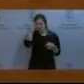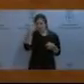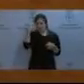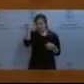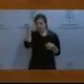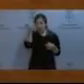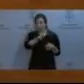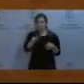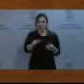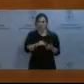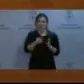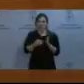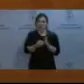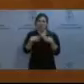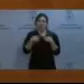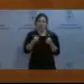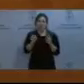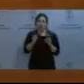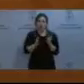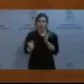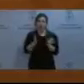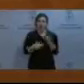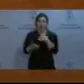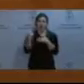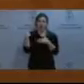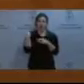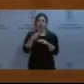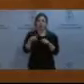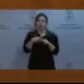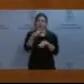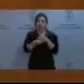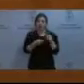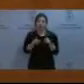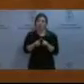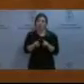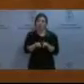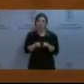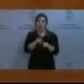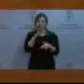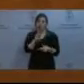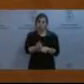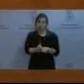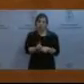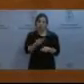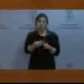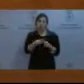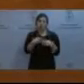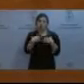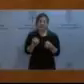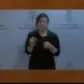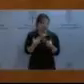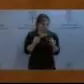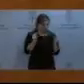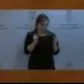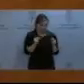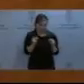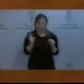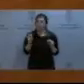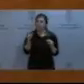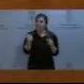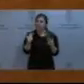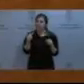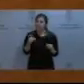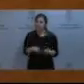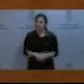que planificaban la sanidad en aquellos tiempos, cuando se hacía política, no como ahora, política sanitaria. Señoría, vaya concluyendo. Sí, concluyo ya.